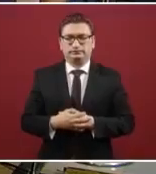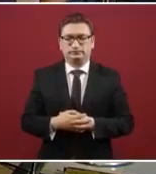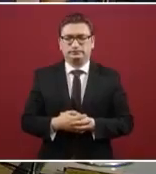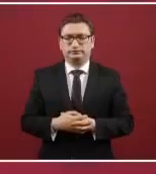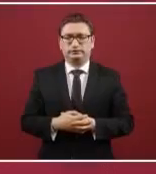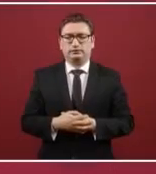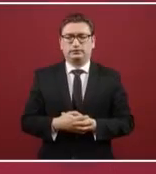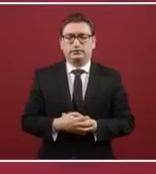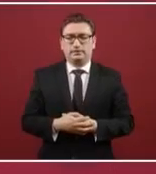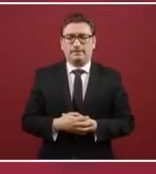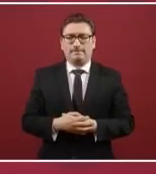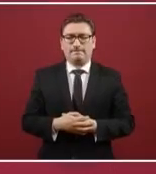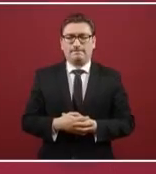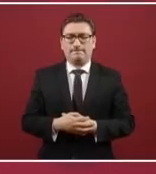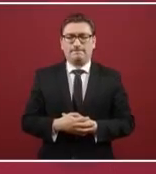fortalezca